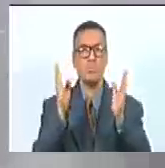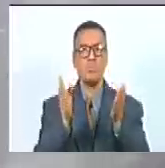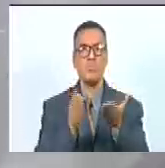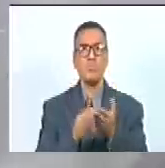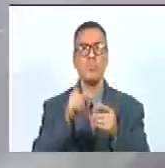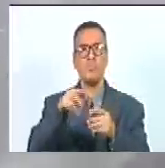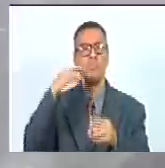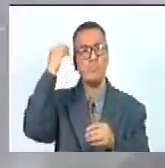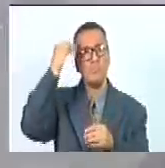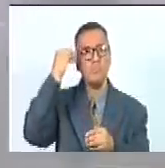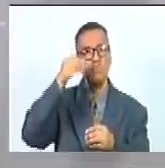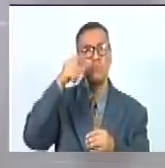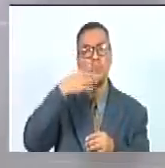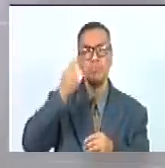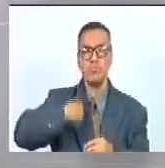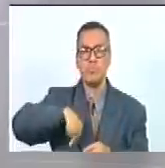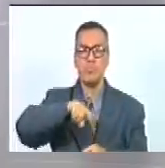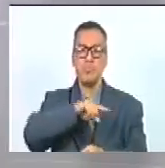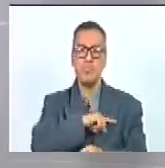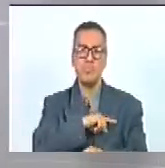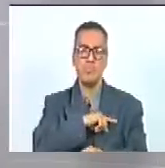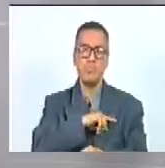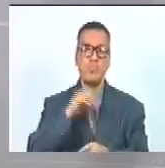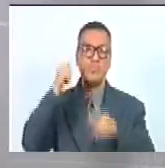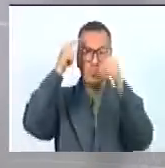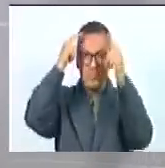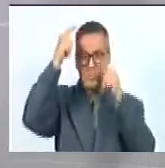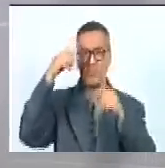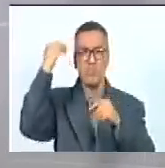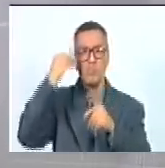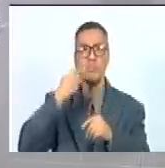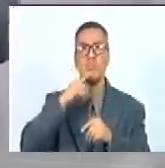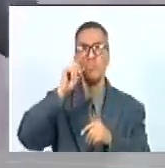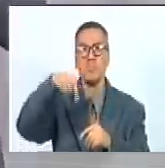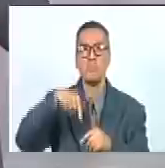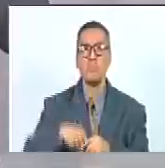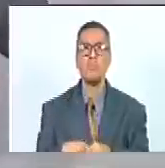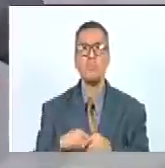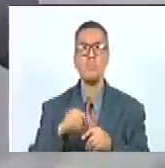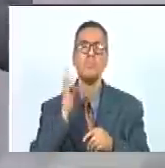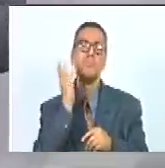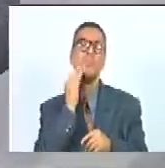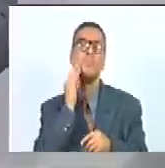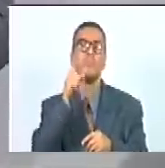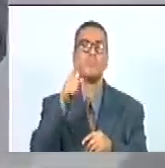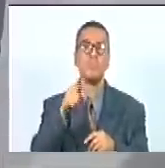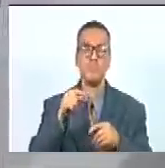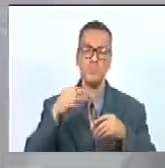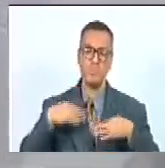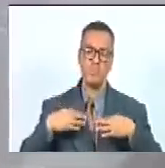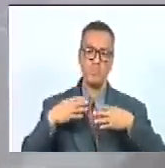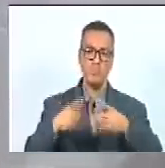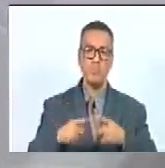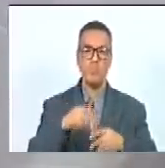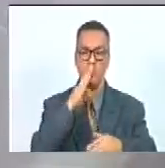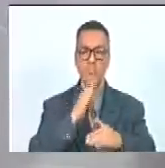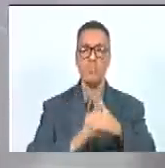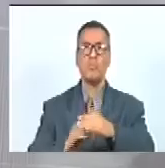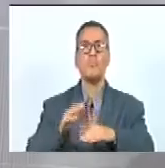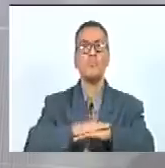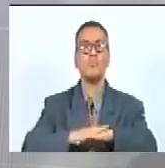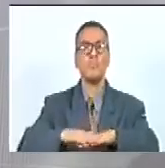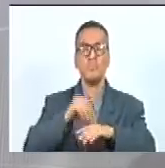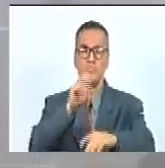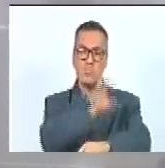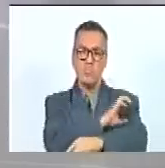quien pensaba nuestro comandante Chávez, pensaba también en el ejemplo, en el espíritu, en la honestidad, en